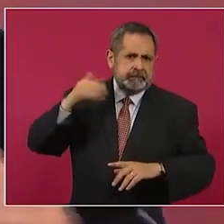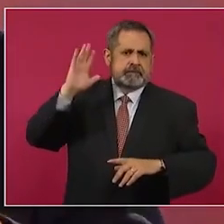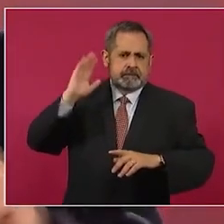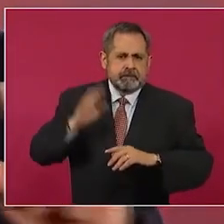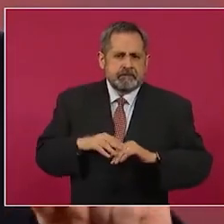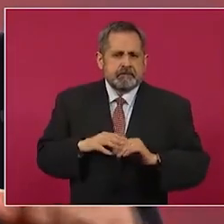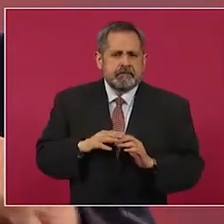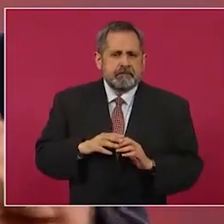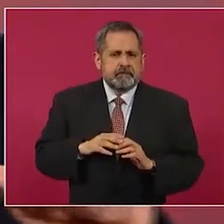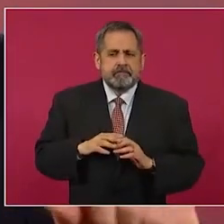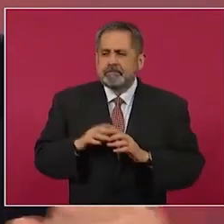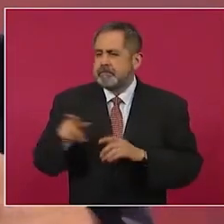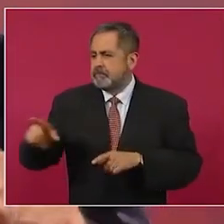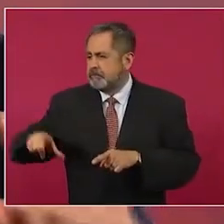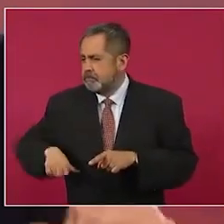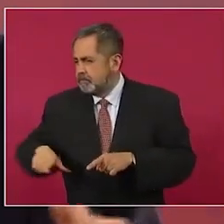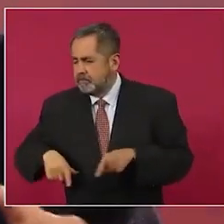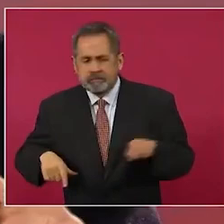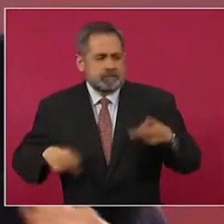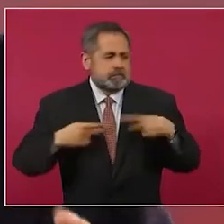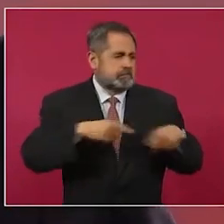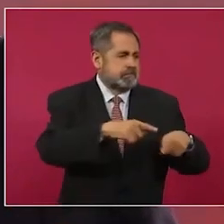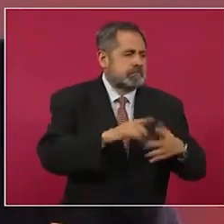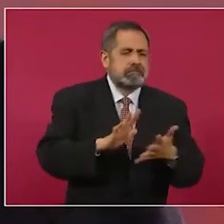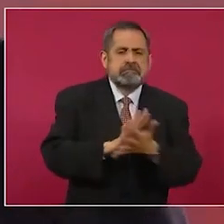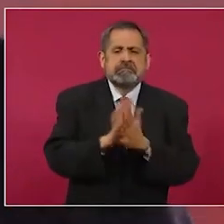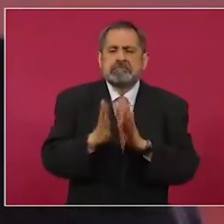había relaciones de complicidad.